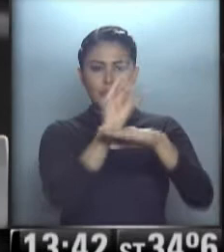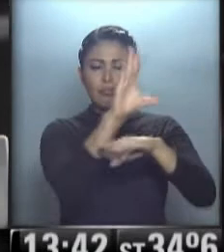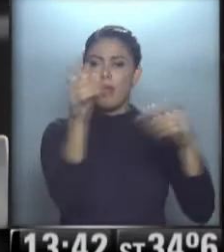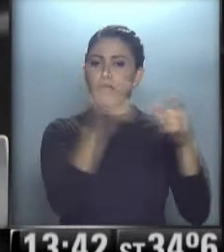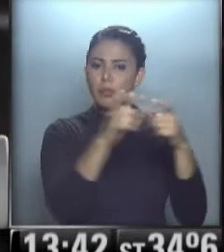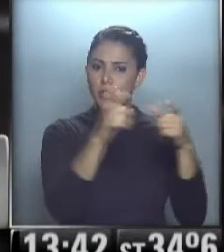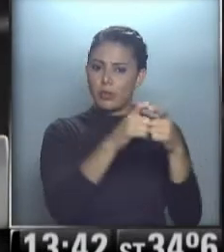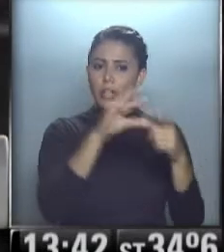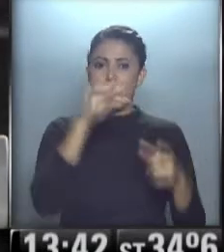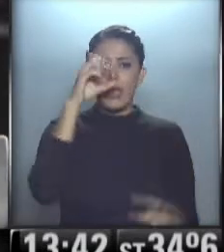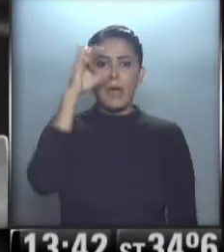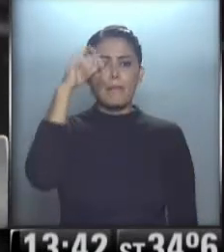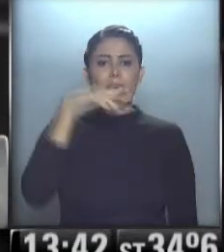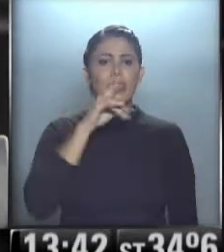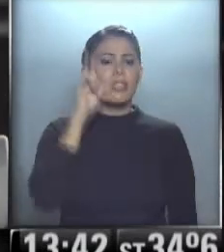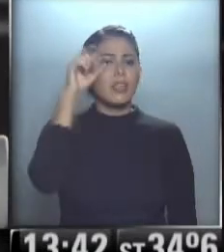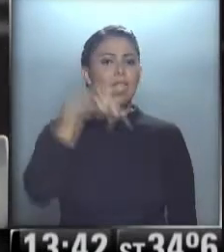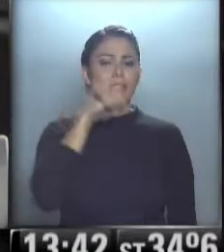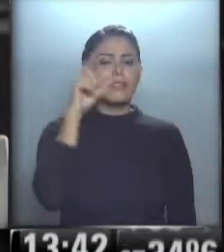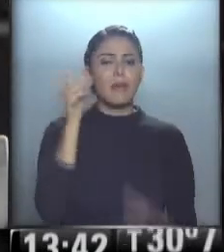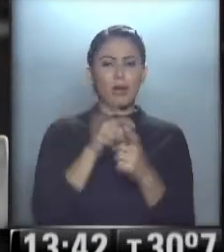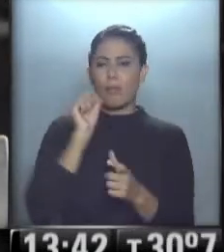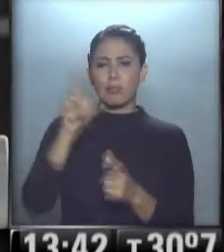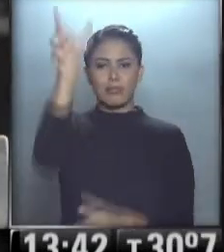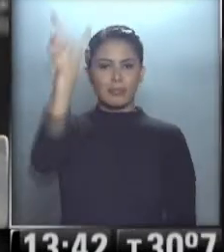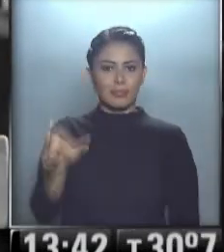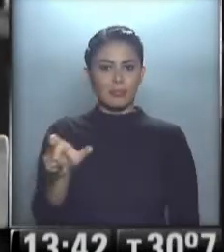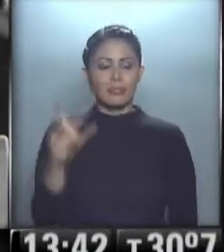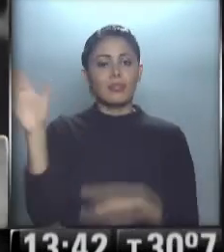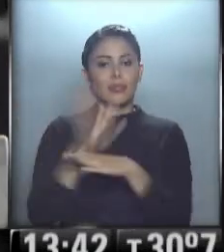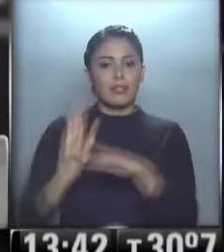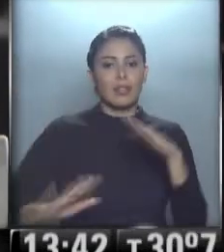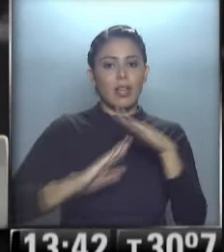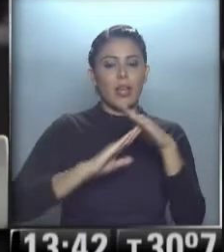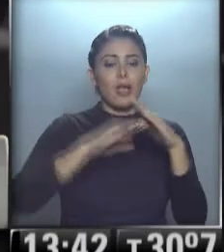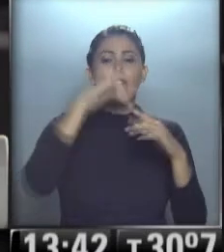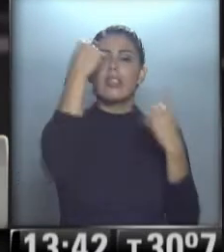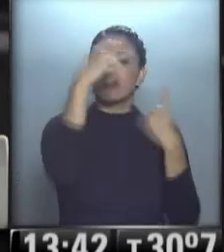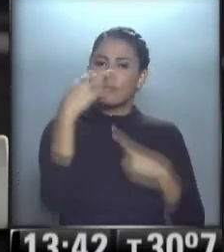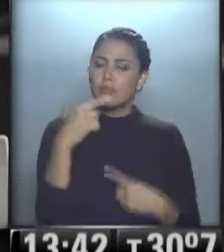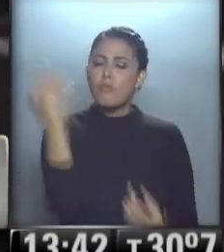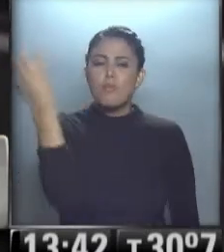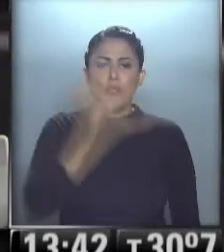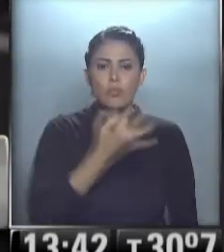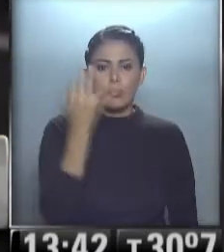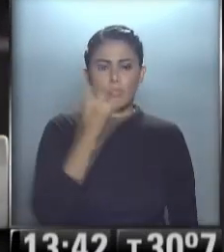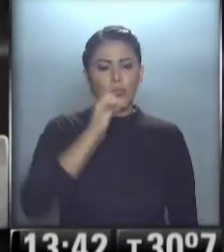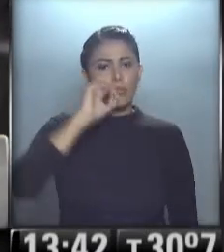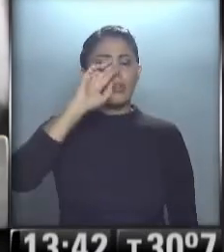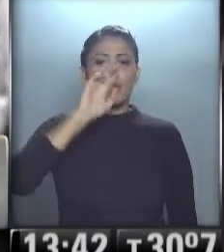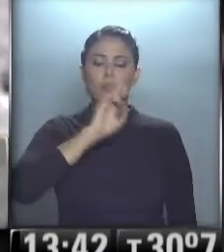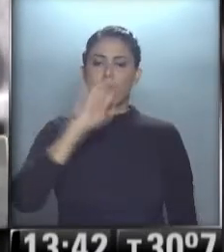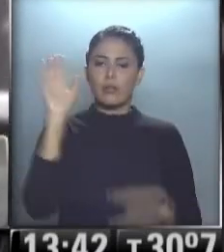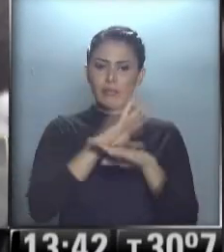El Dependiente, una de las películas clásicas de Leonardo Fabio, protagonizada por Walter Vidarte, una muy pero muy joven Graciela Borges,